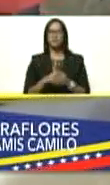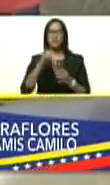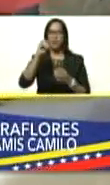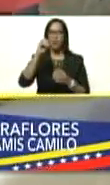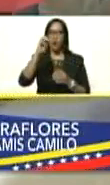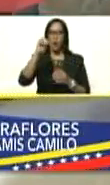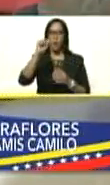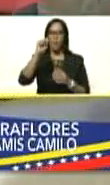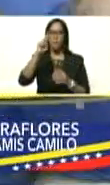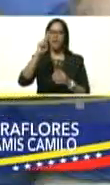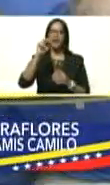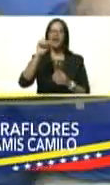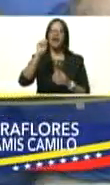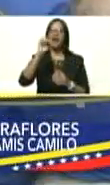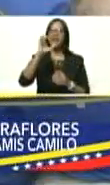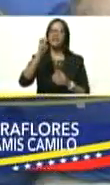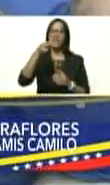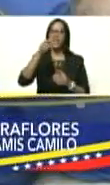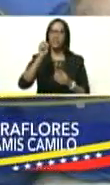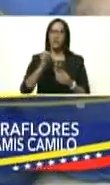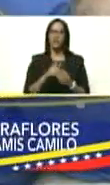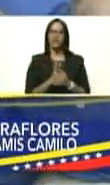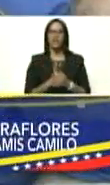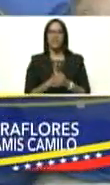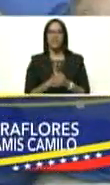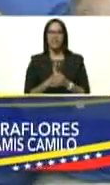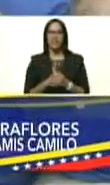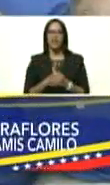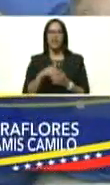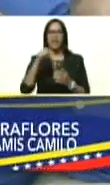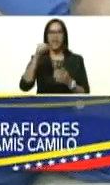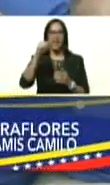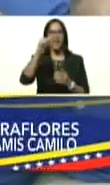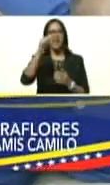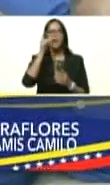Omar Acedo, el papá de Dana, el gran Omar Acedo.